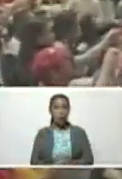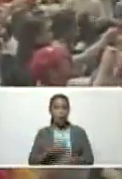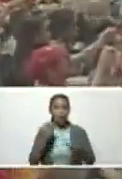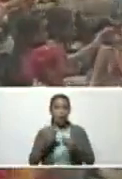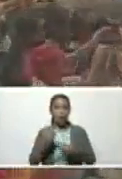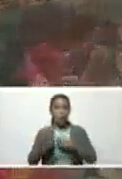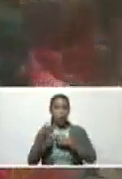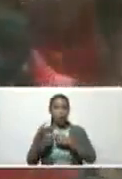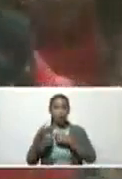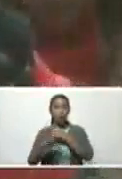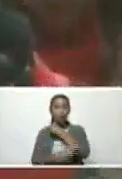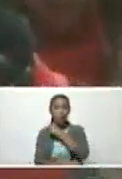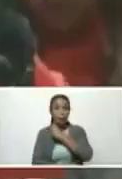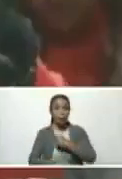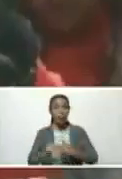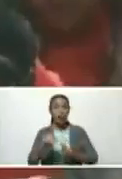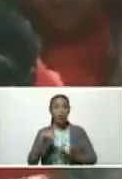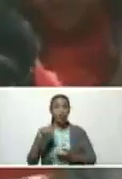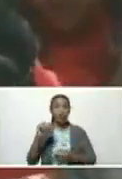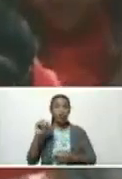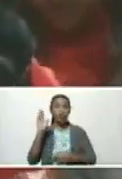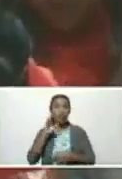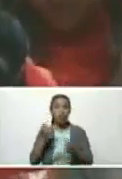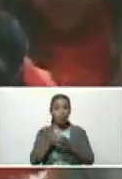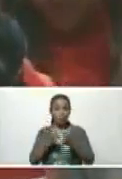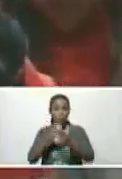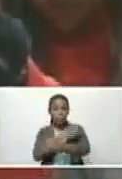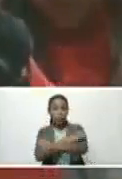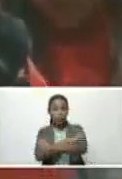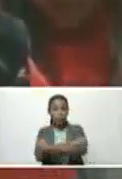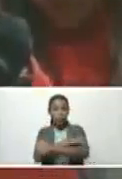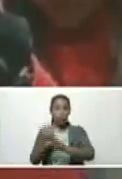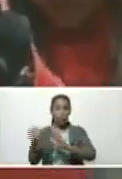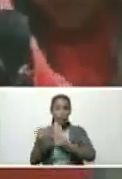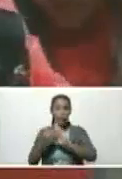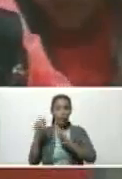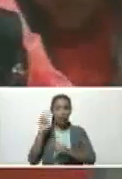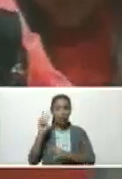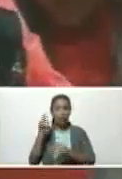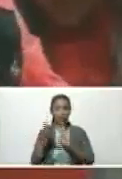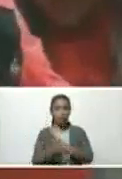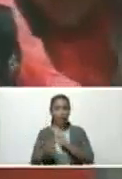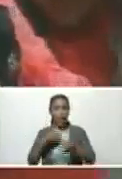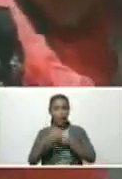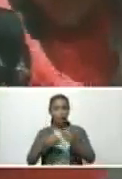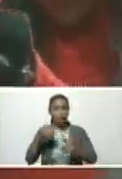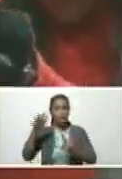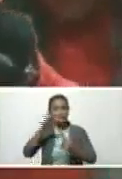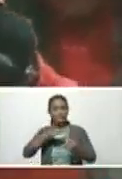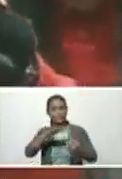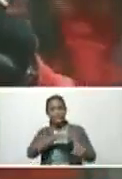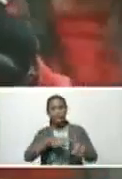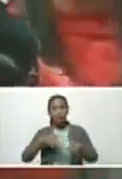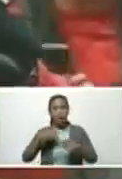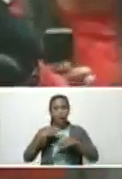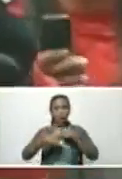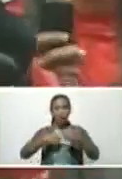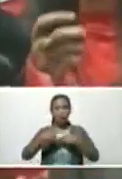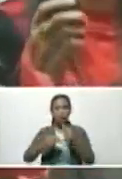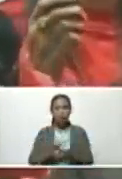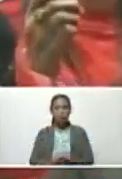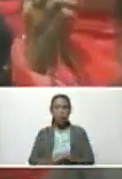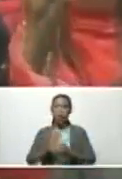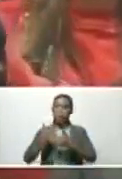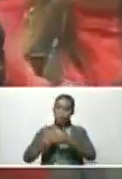burguesía pátrida venezolana sigue atacando a la revolución y amenazando a la revolución.